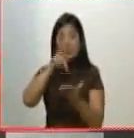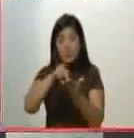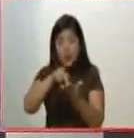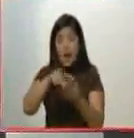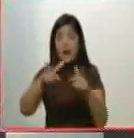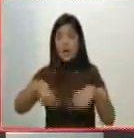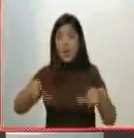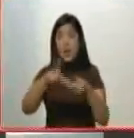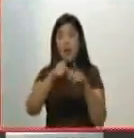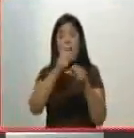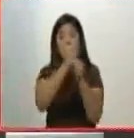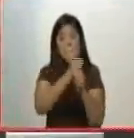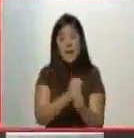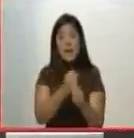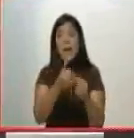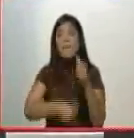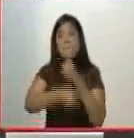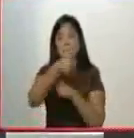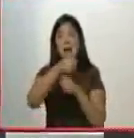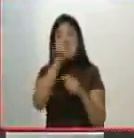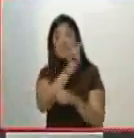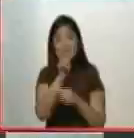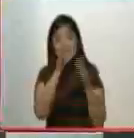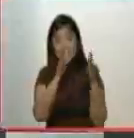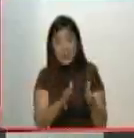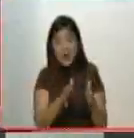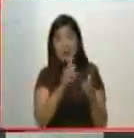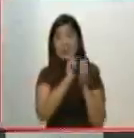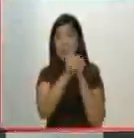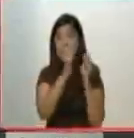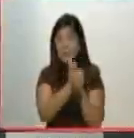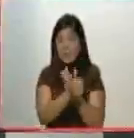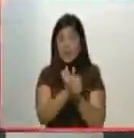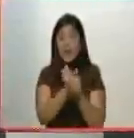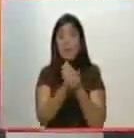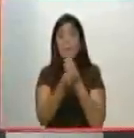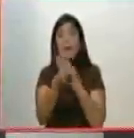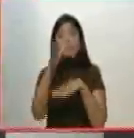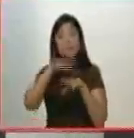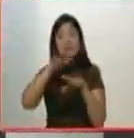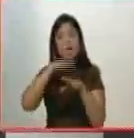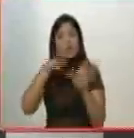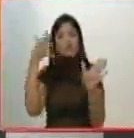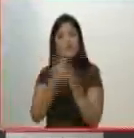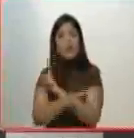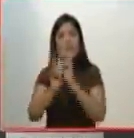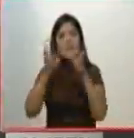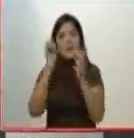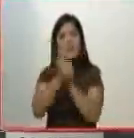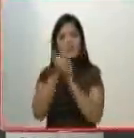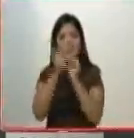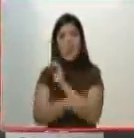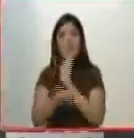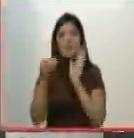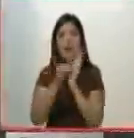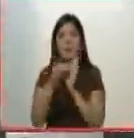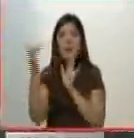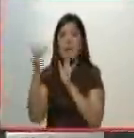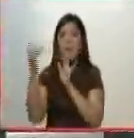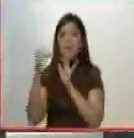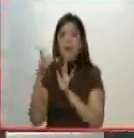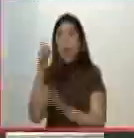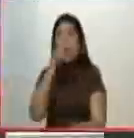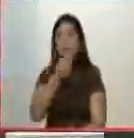en donde lo esperan más atletas, más venezolanos, también para dar importantes anuncios en materia deportiva. Y vamos a volver contigo,